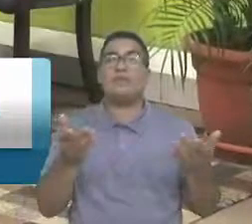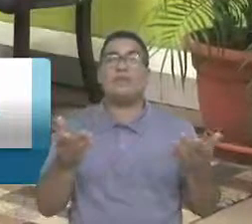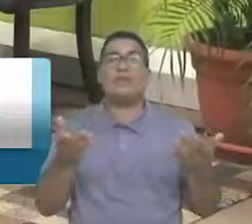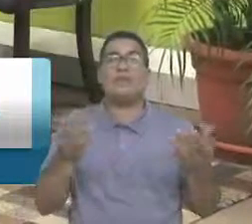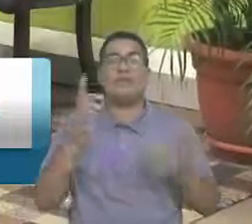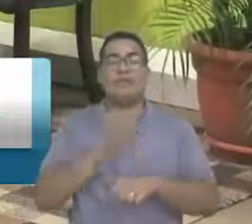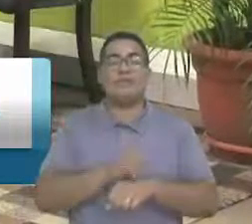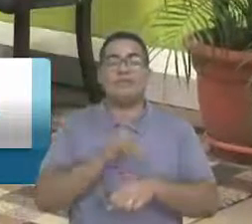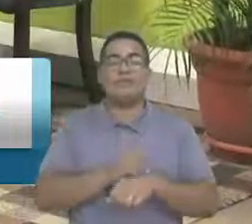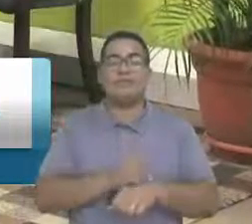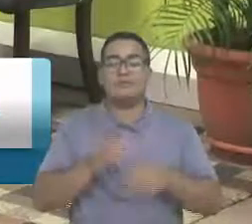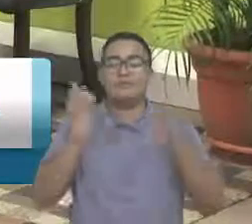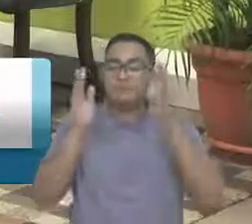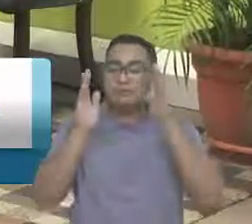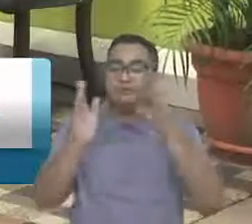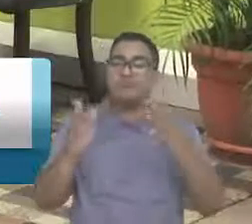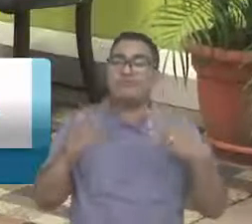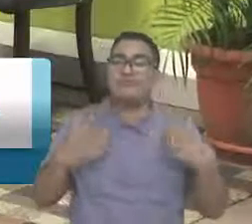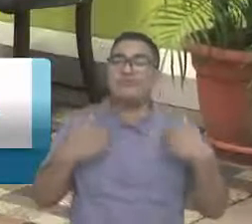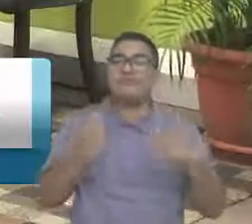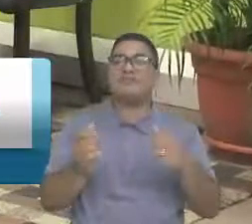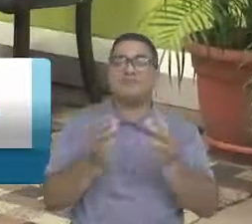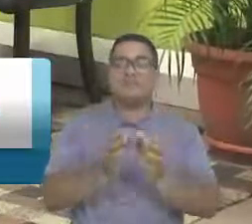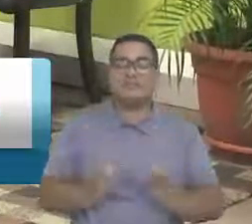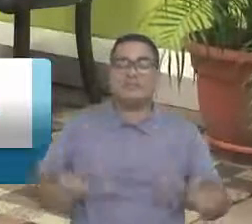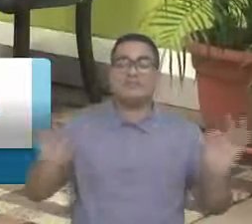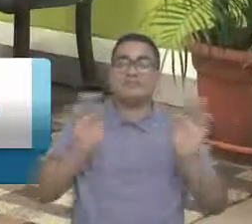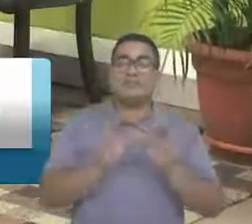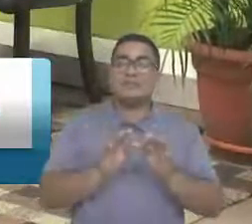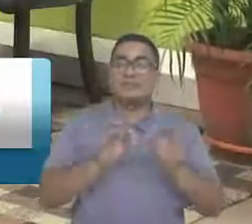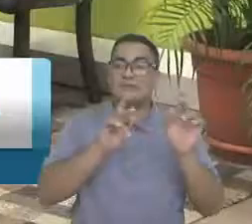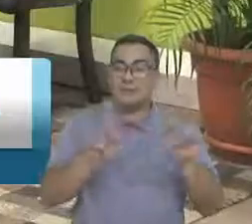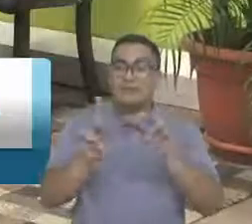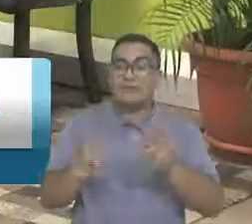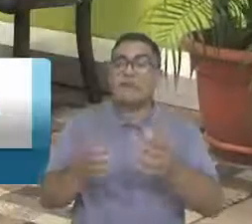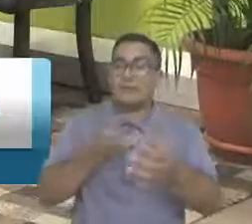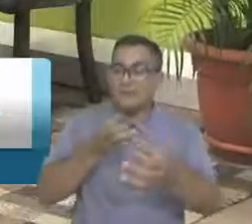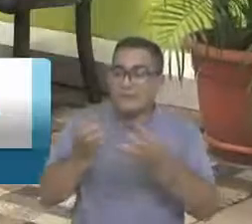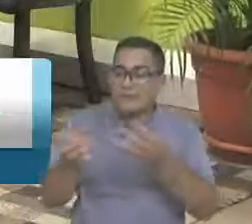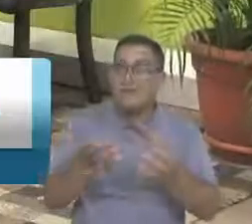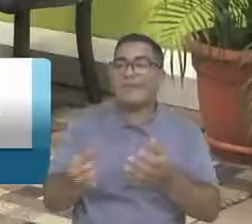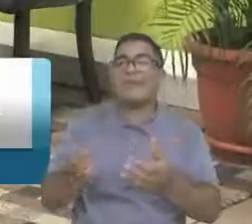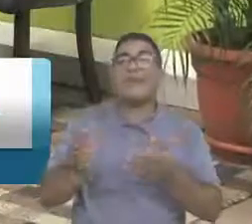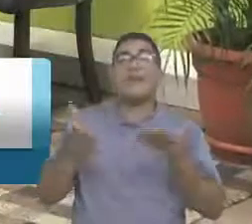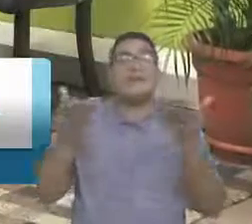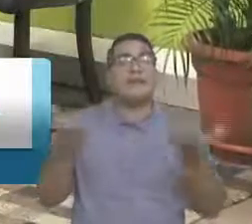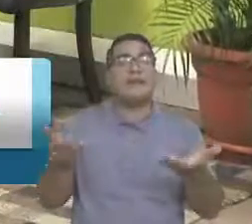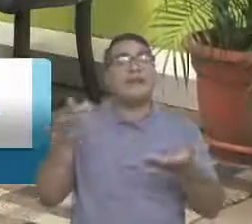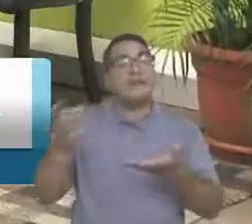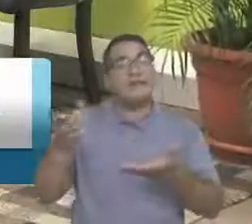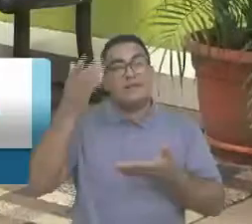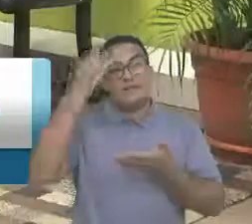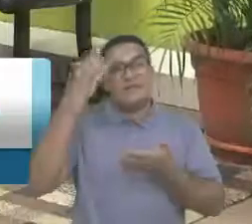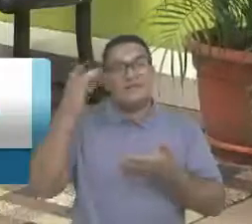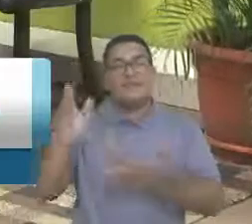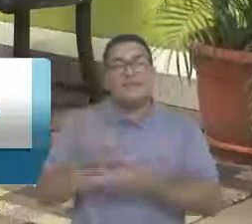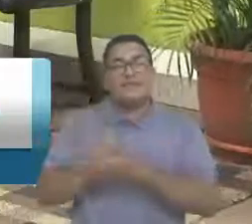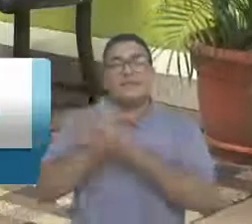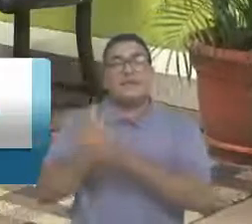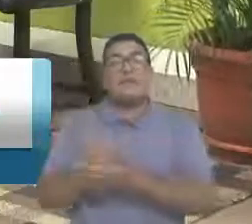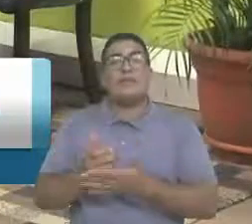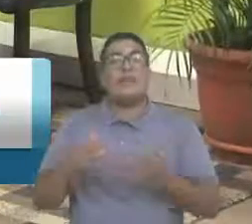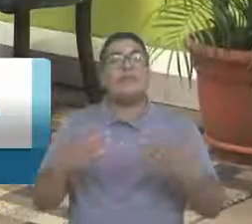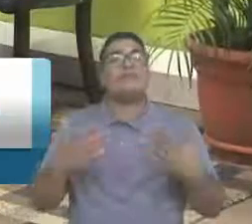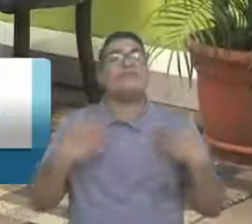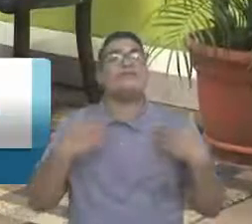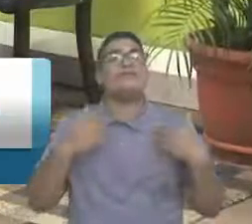salud, tenemos también ese otro objetivo, de brindarle al paciente la información necesaria para que él ayude a mejorar estas